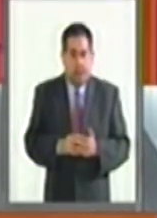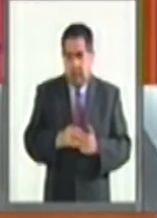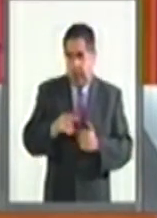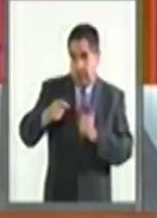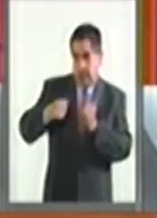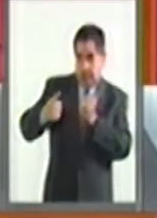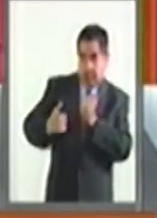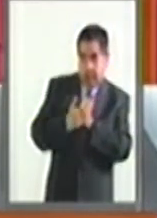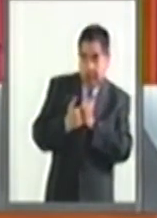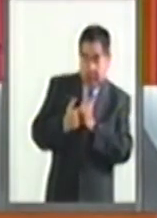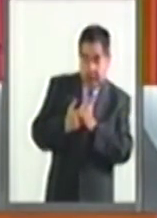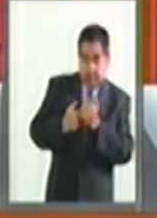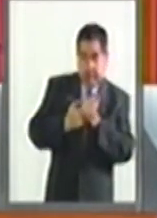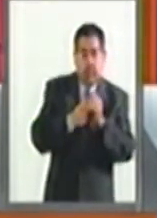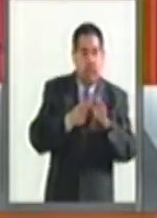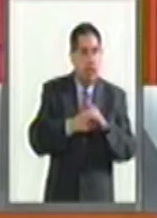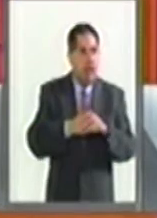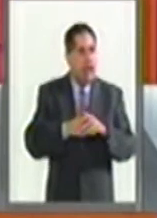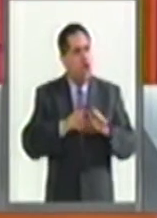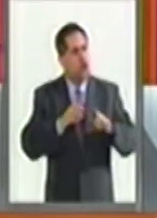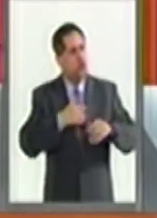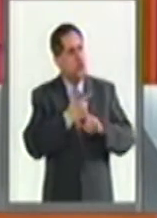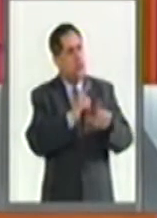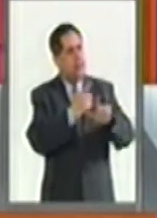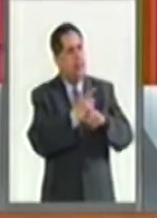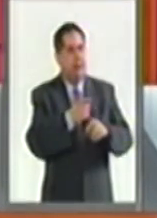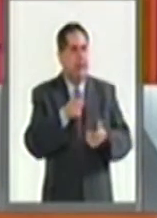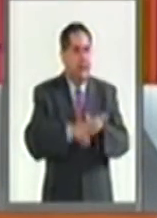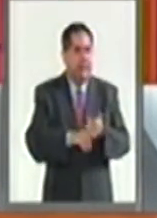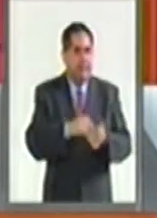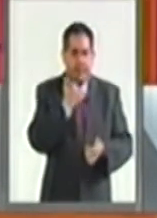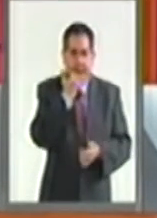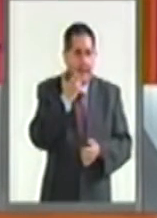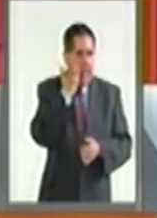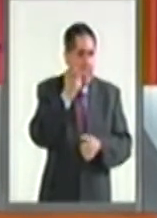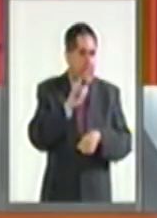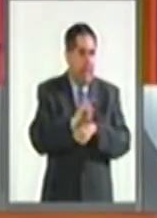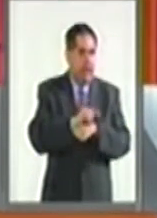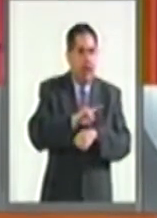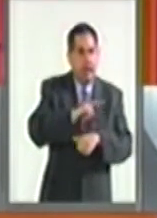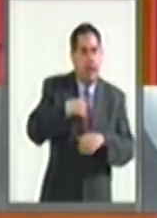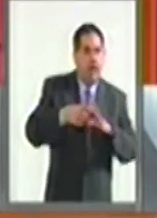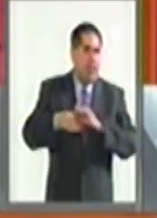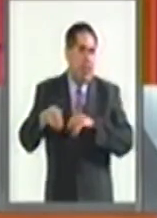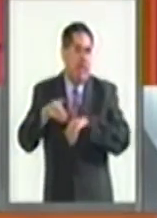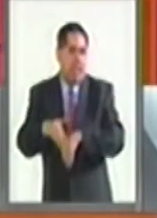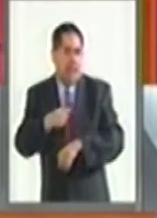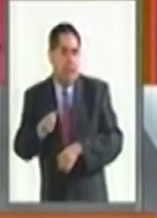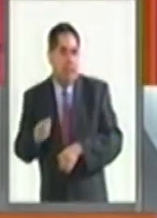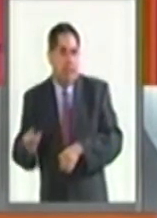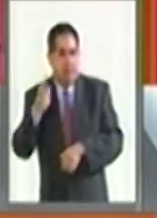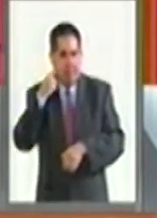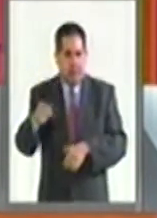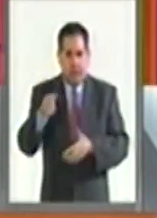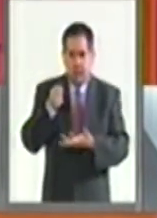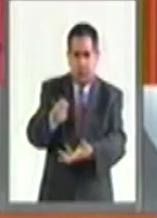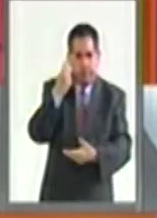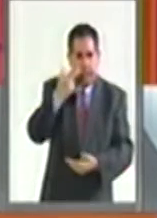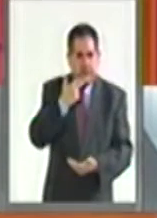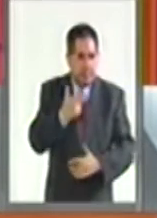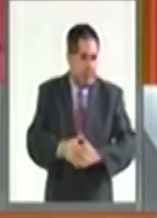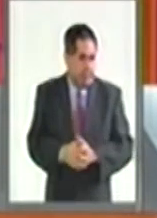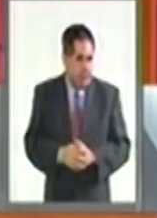autonomía ficticia y tal autonomía presupuestaria no funcionará. Los